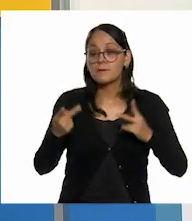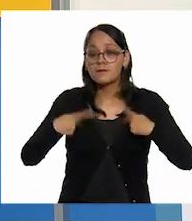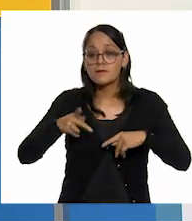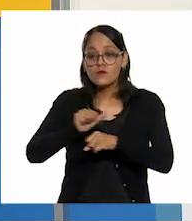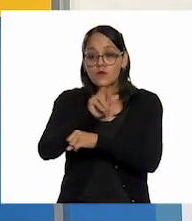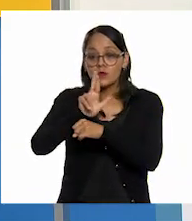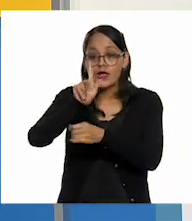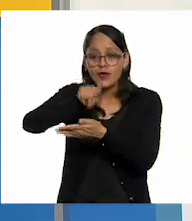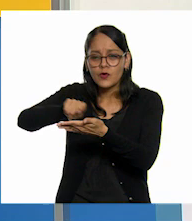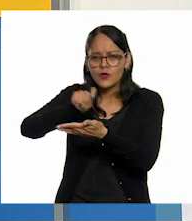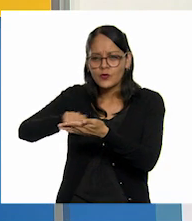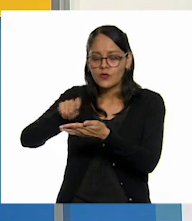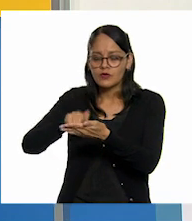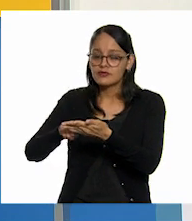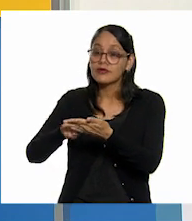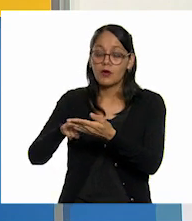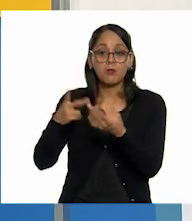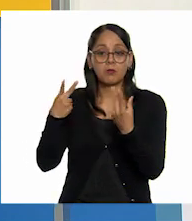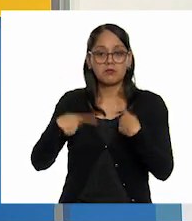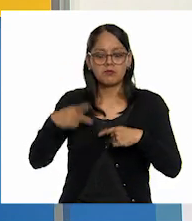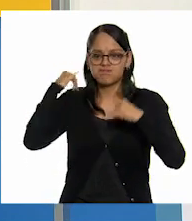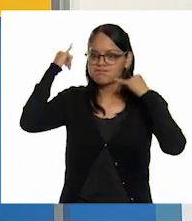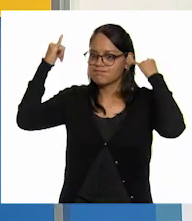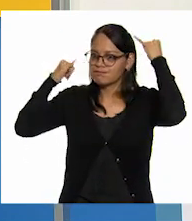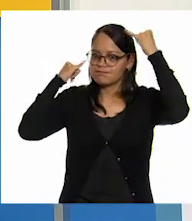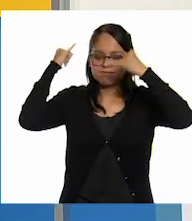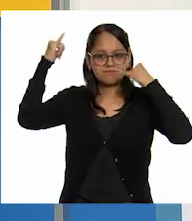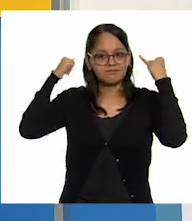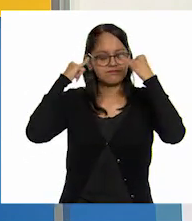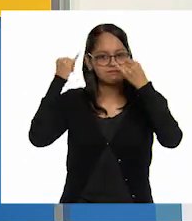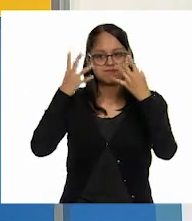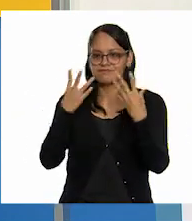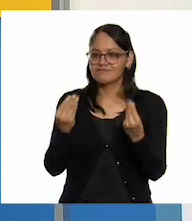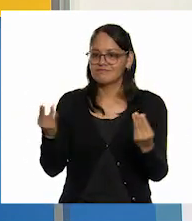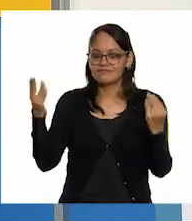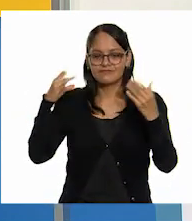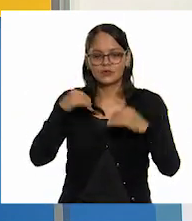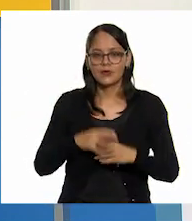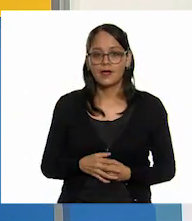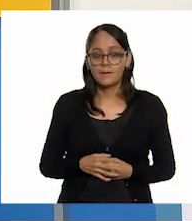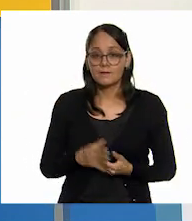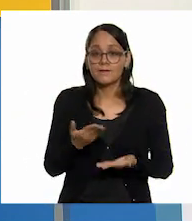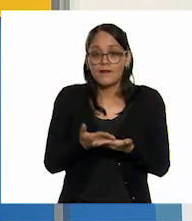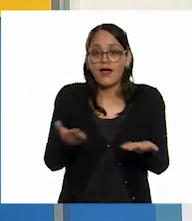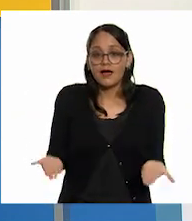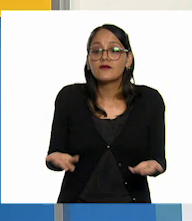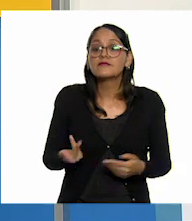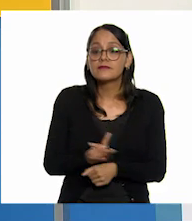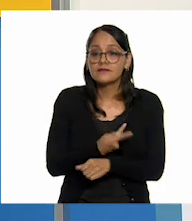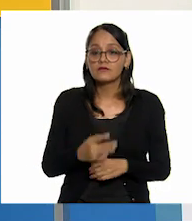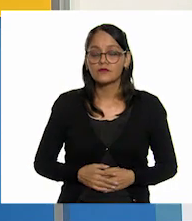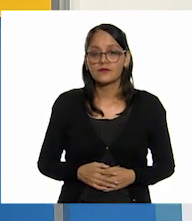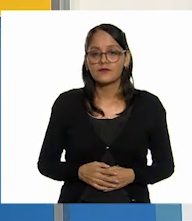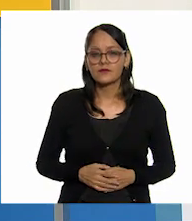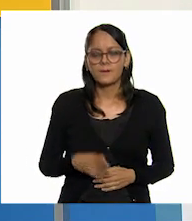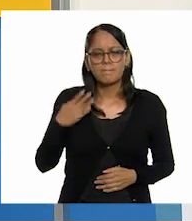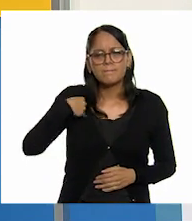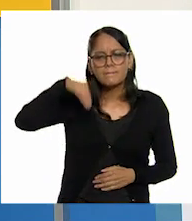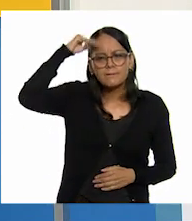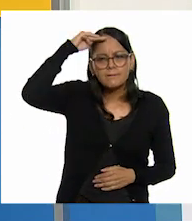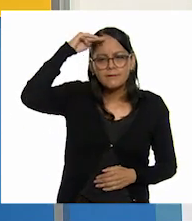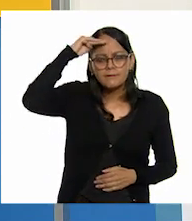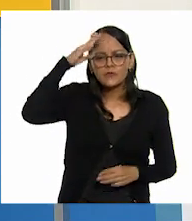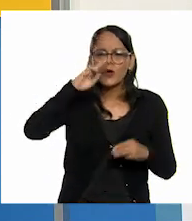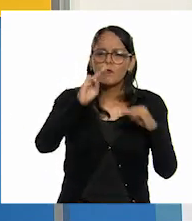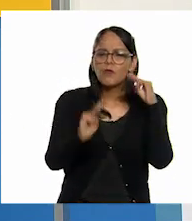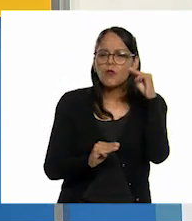llegar a extremos insospechados. Diríamos entonces, en este caso, que se trata del mundo, pero